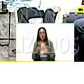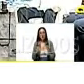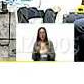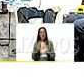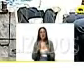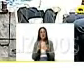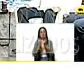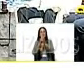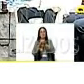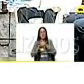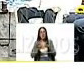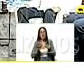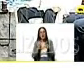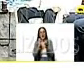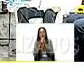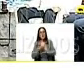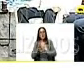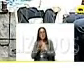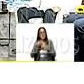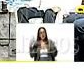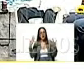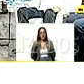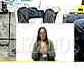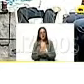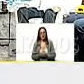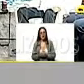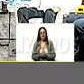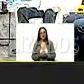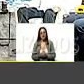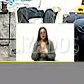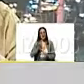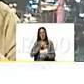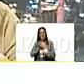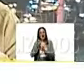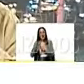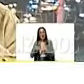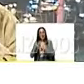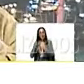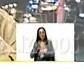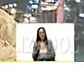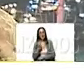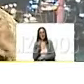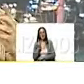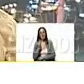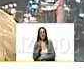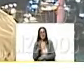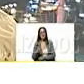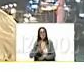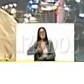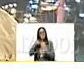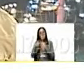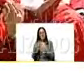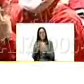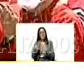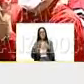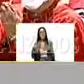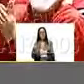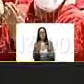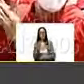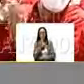renacer maravilloso y milagroso de la agricultura venezolana y de la producción de alimentos.